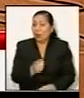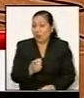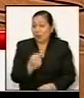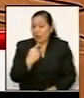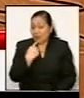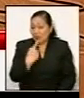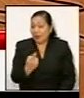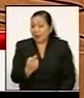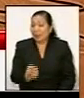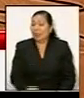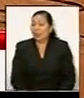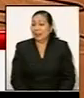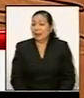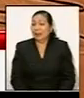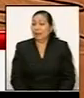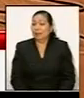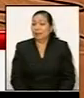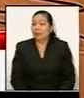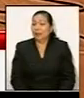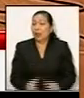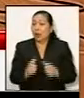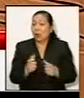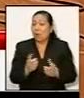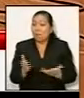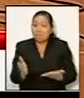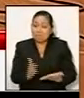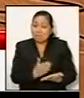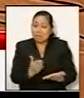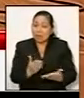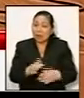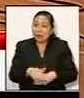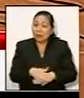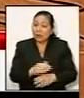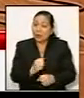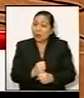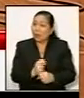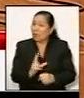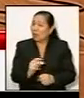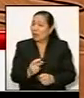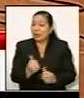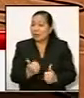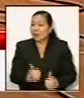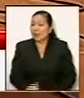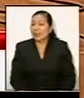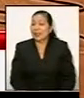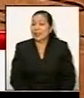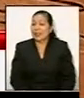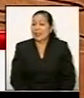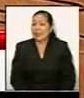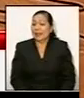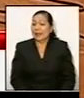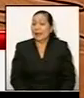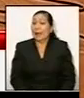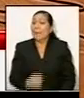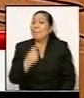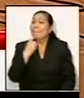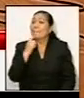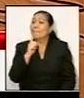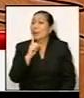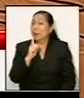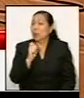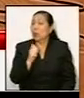muy bien lo ha dicho que el control de calidad es en la gestión no funcionó la pregunta es